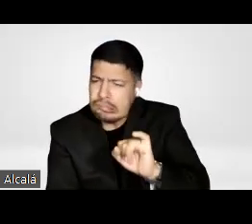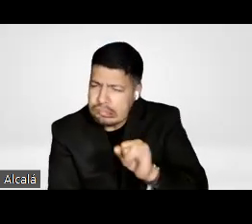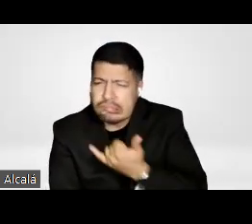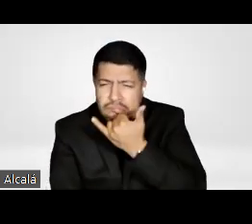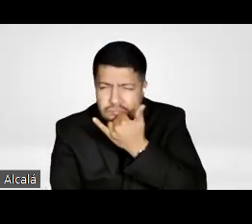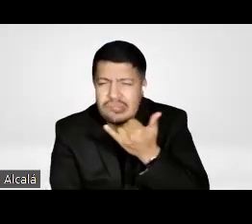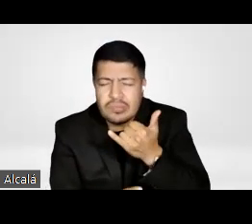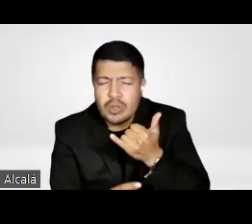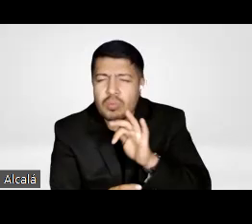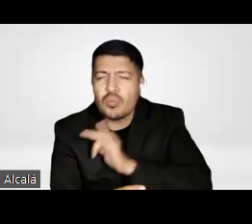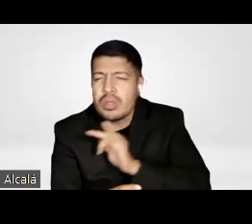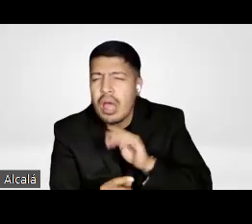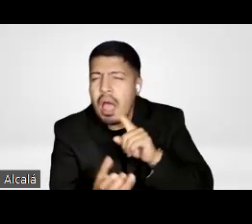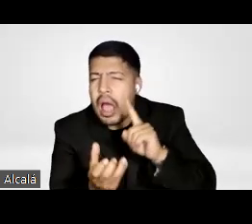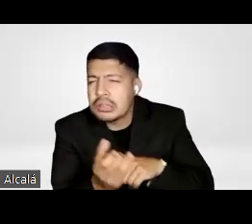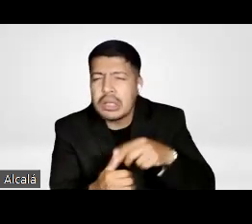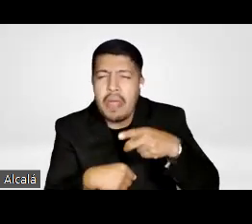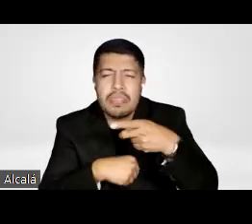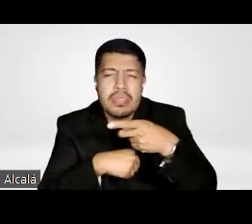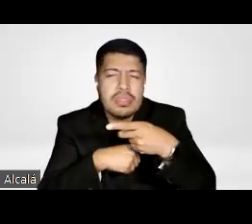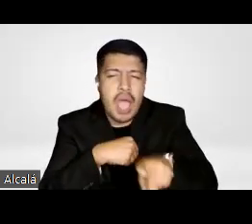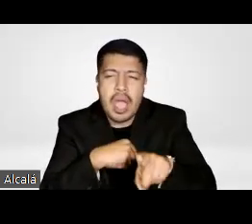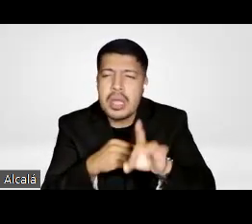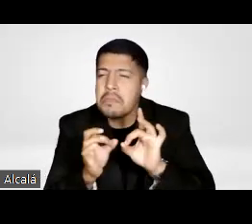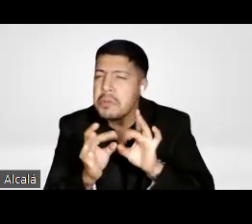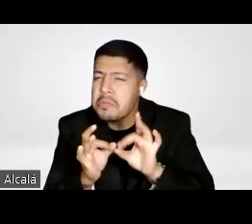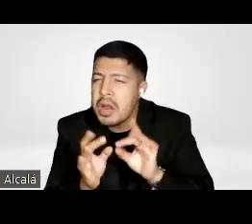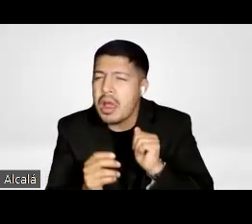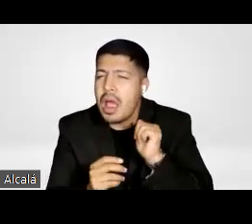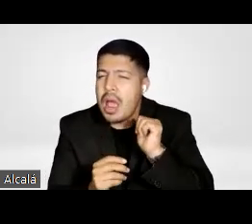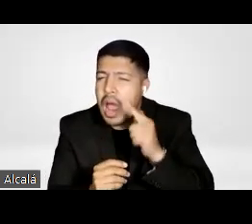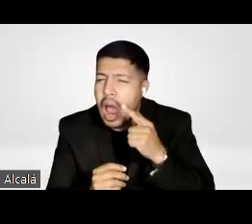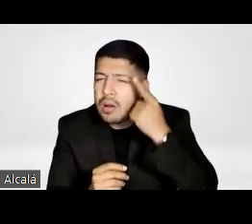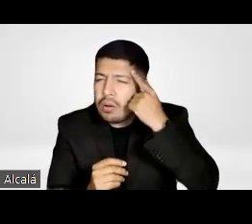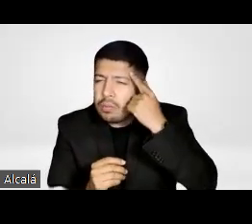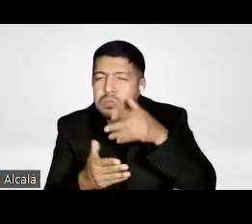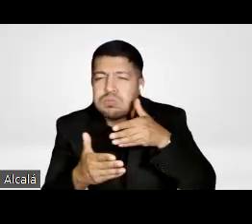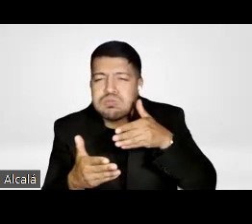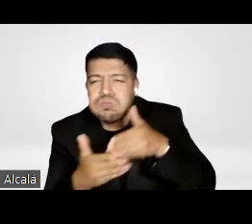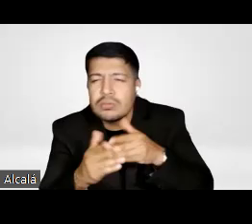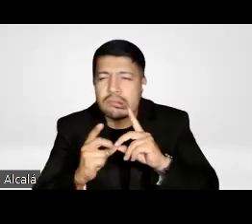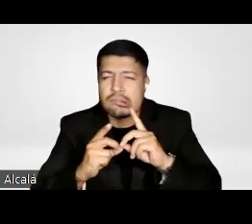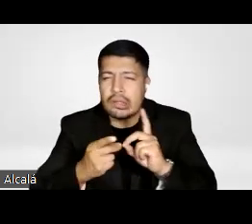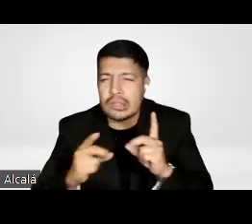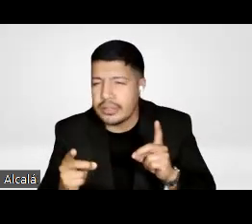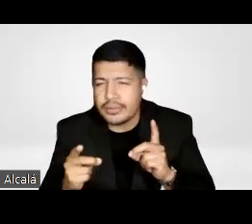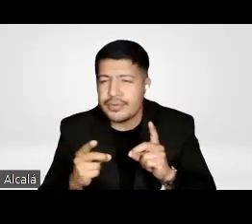daño que permiten hacer un diagnóstico de riesgo para presentar alteraciones en el neurodesarrollo. Es decir, no nos